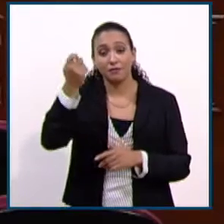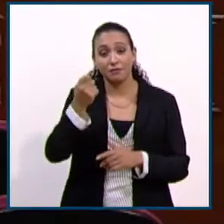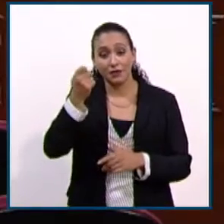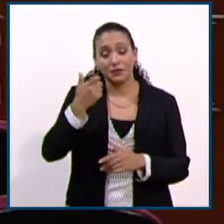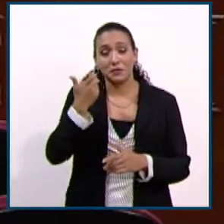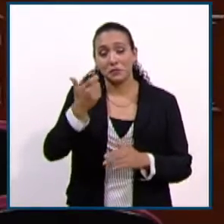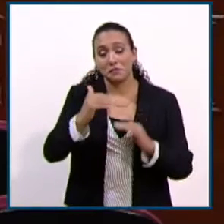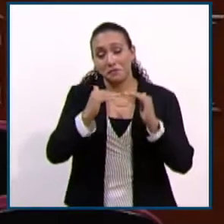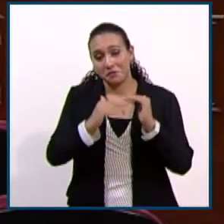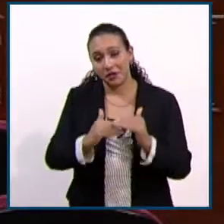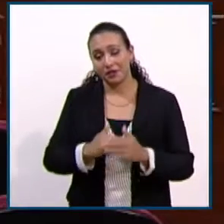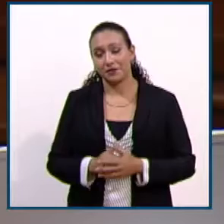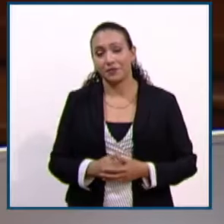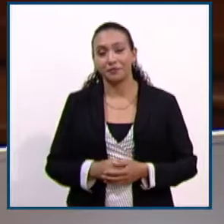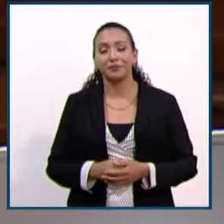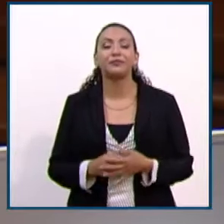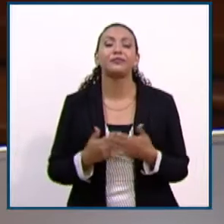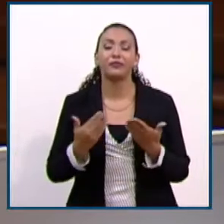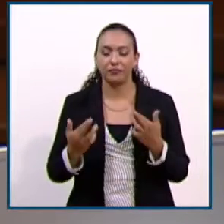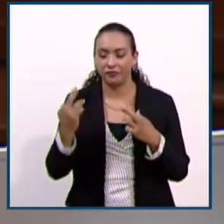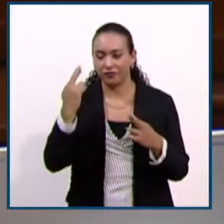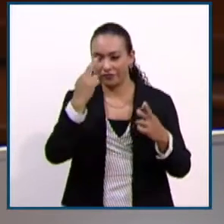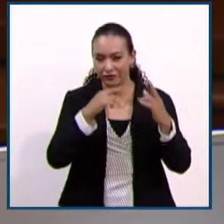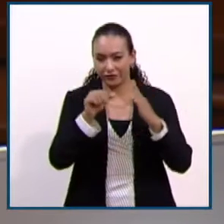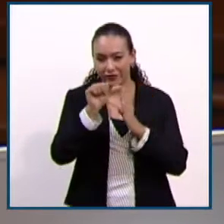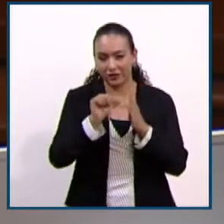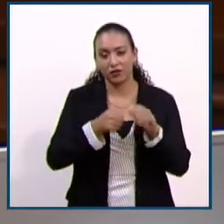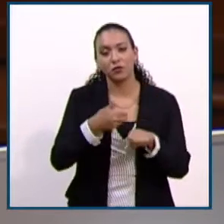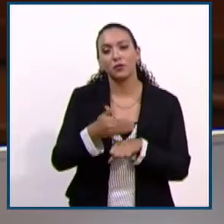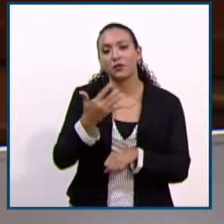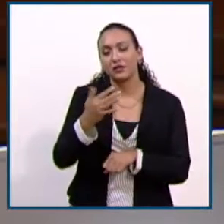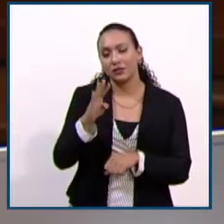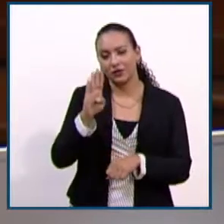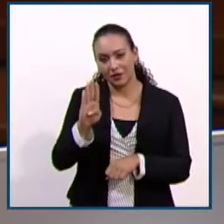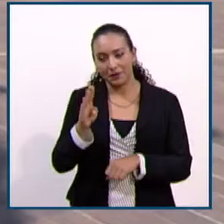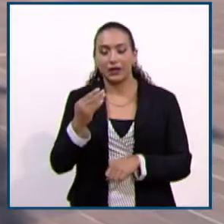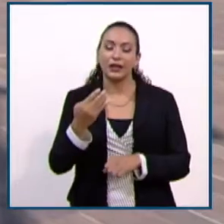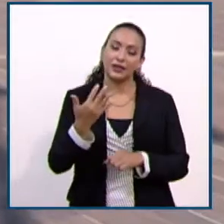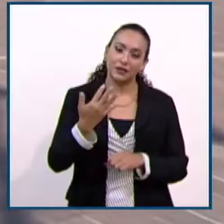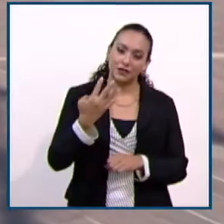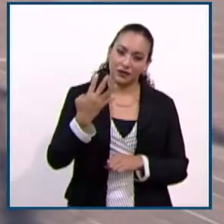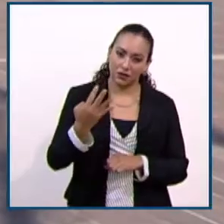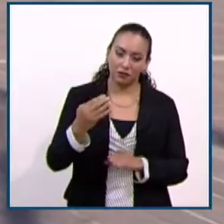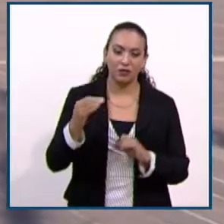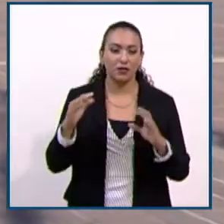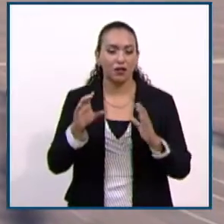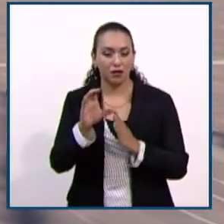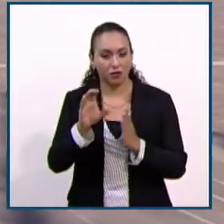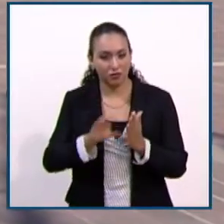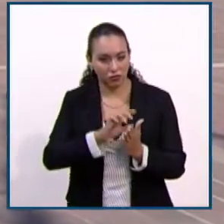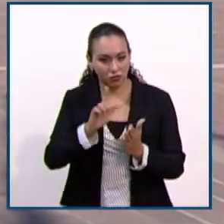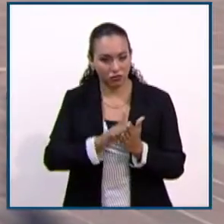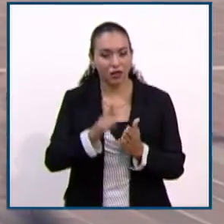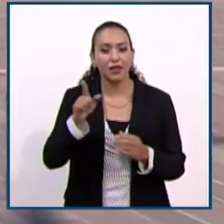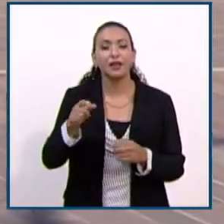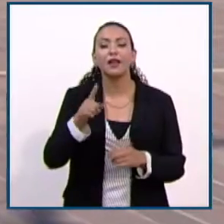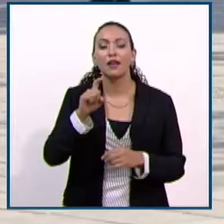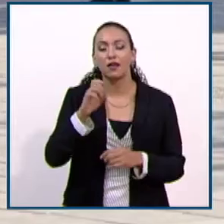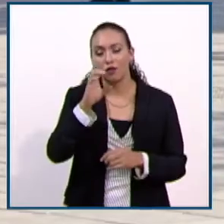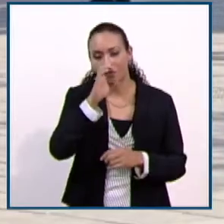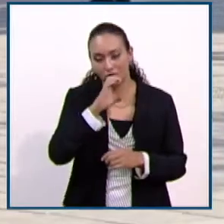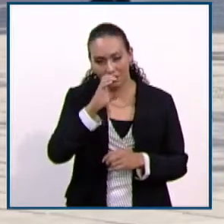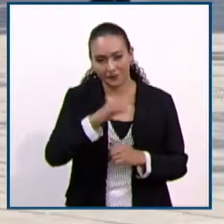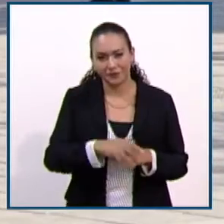otro asunto, la Corte declaró válidos los artículos 50b y 54 de la Constitución del Estado de Aguascalientes,